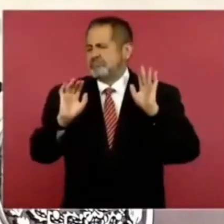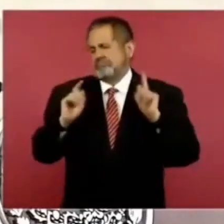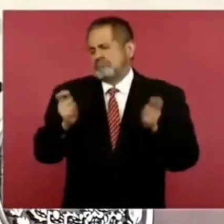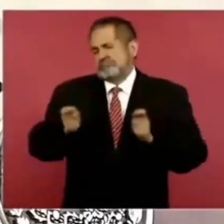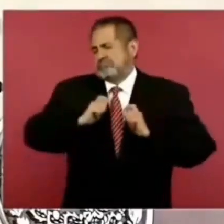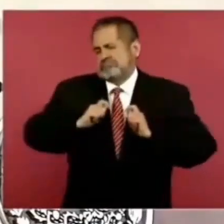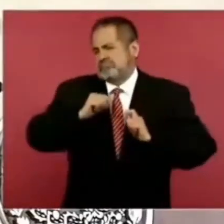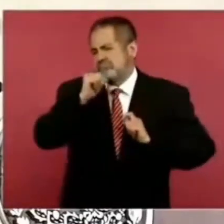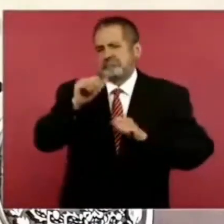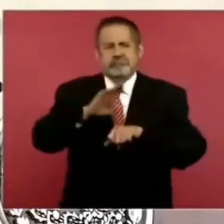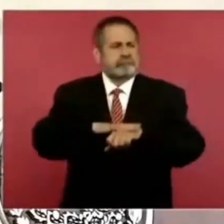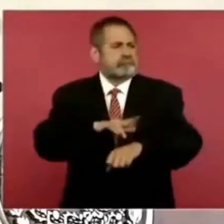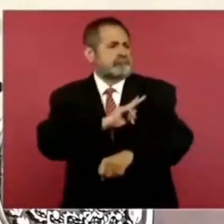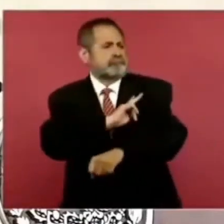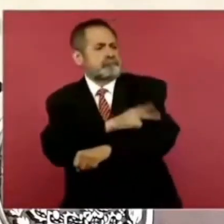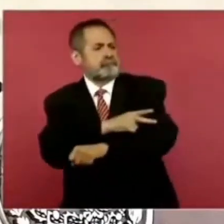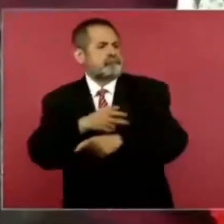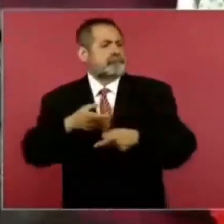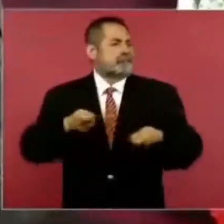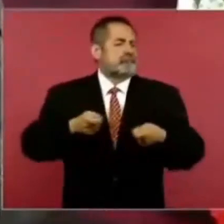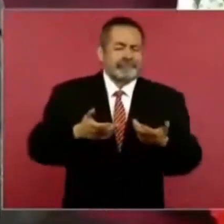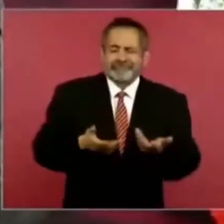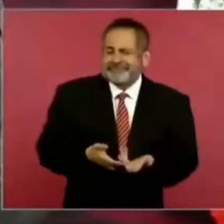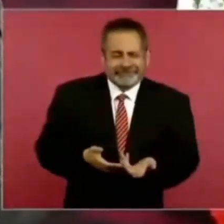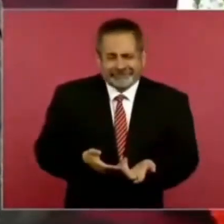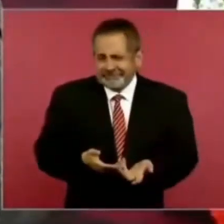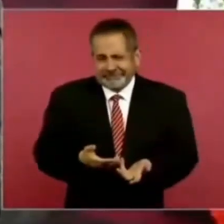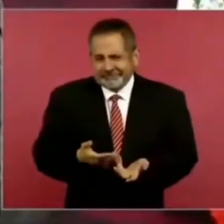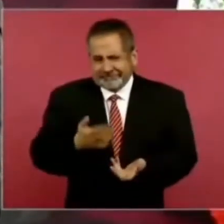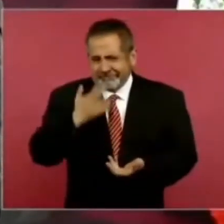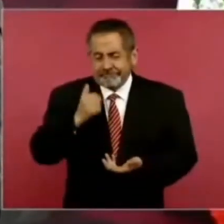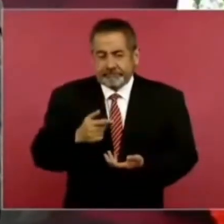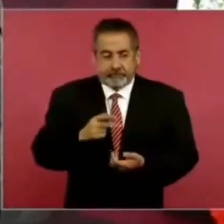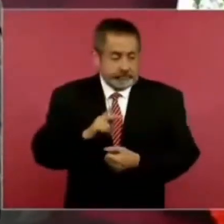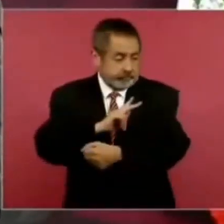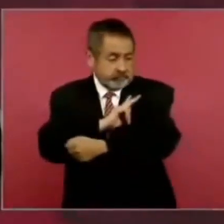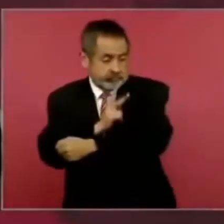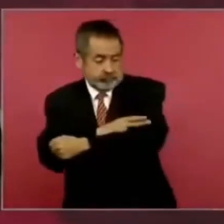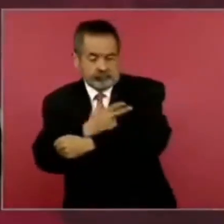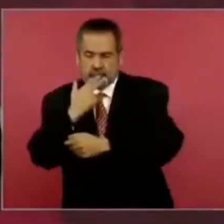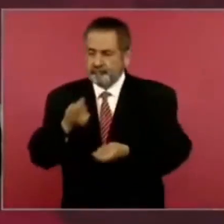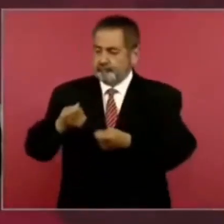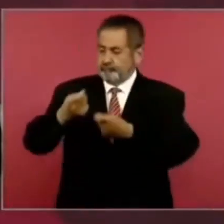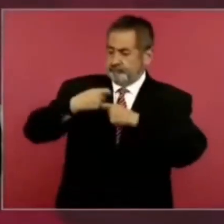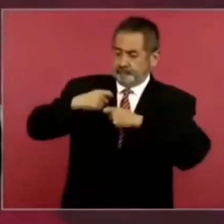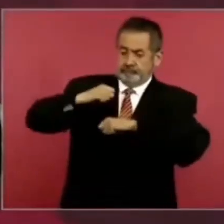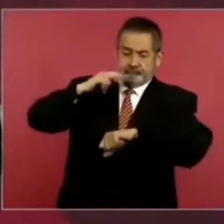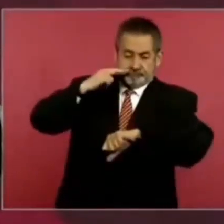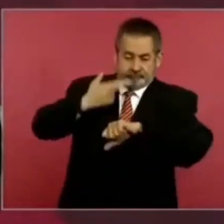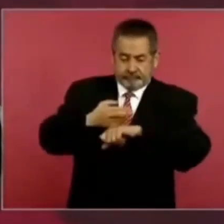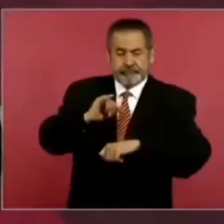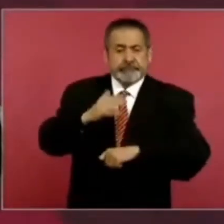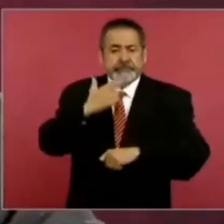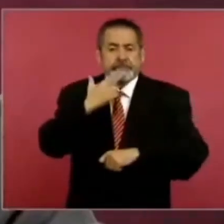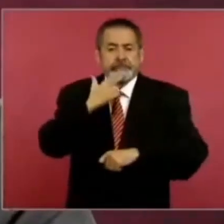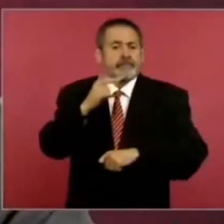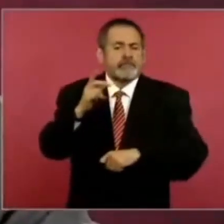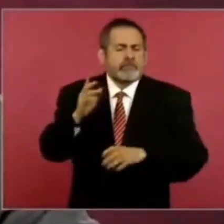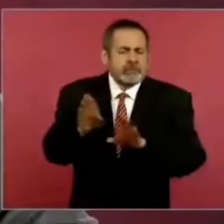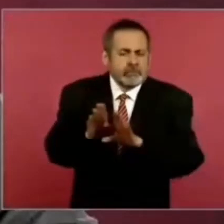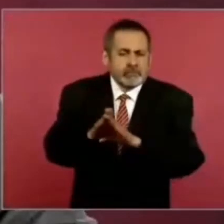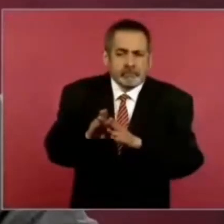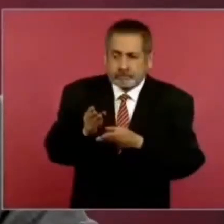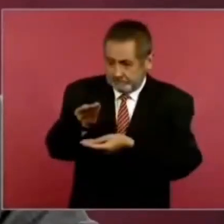y el poder solo tiene sentido y se convierte en virtud cuando se pone al servicio de los demás.